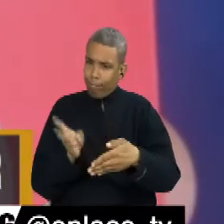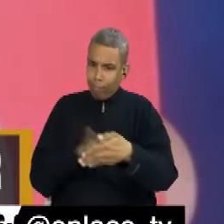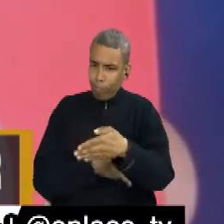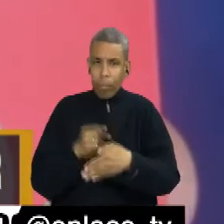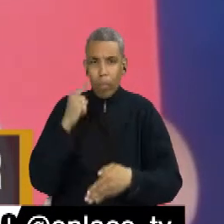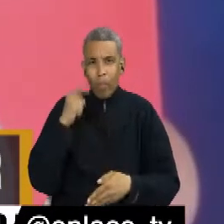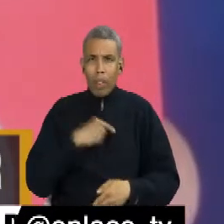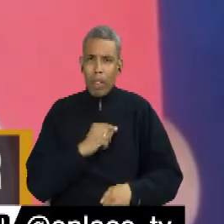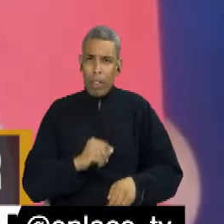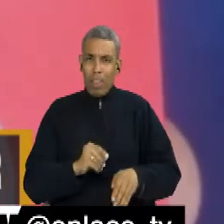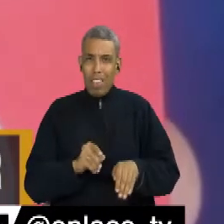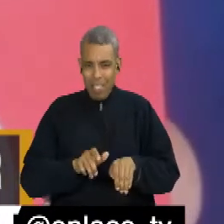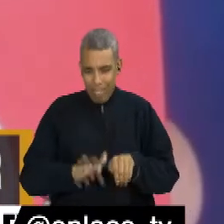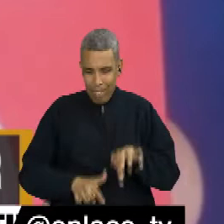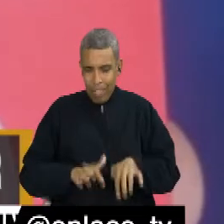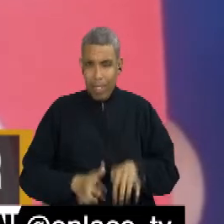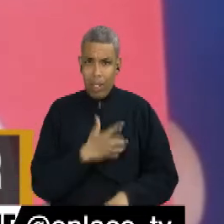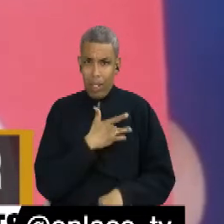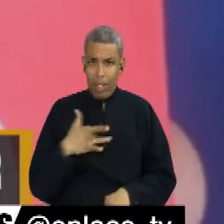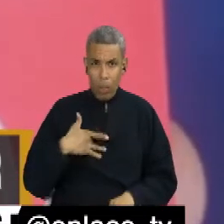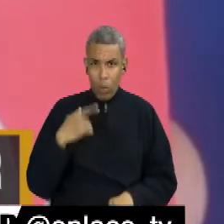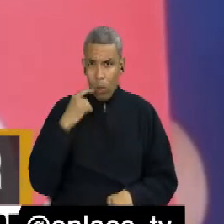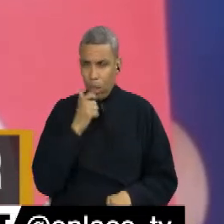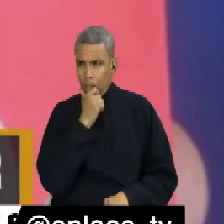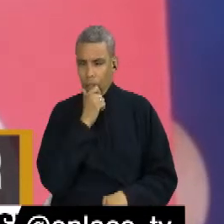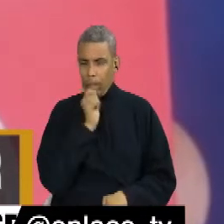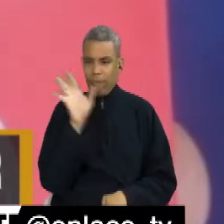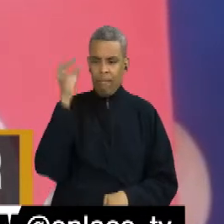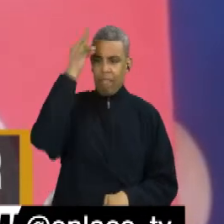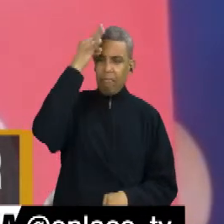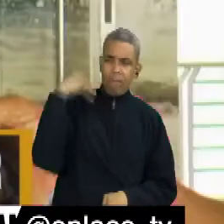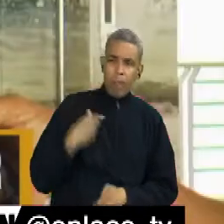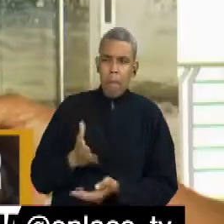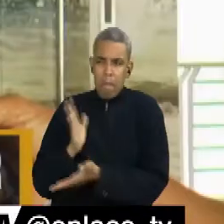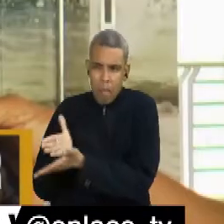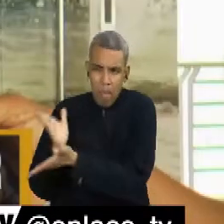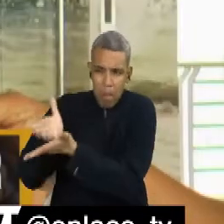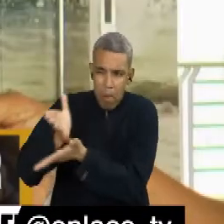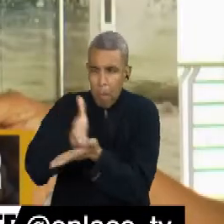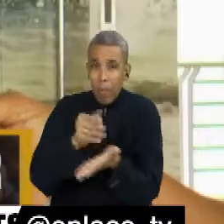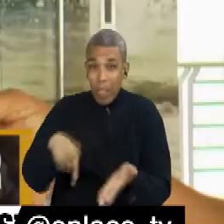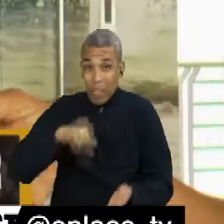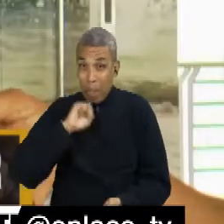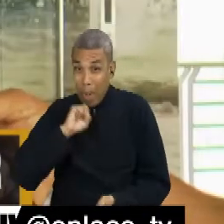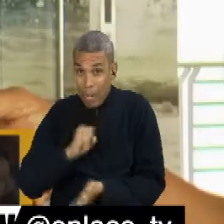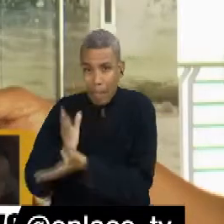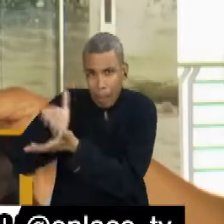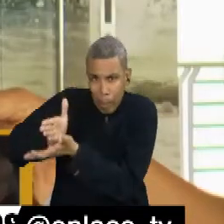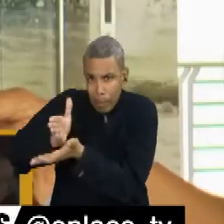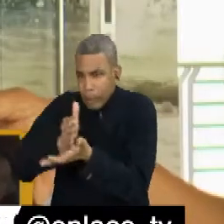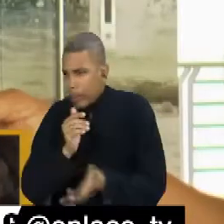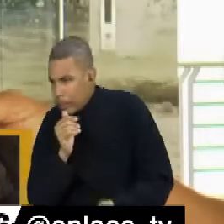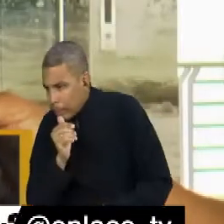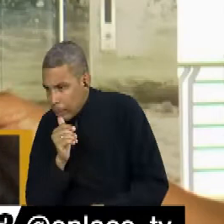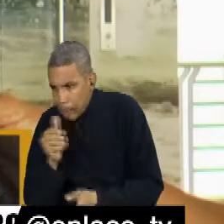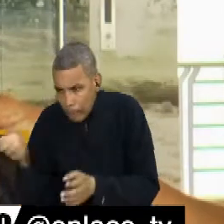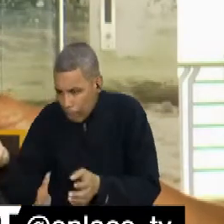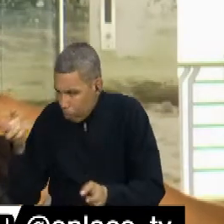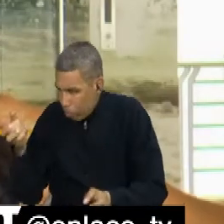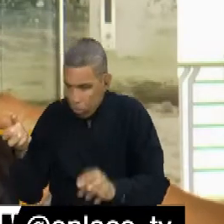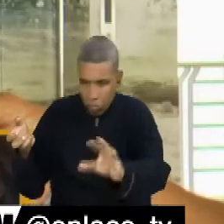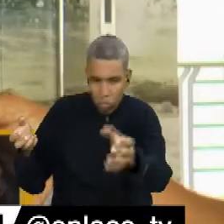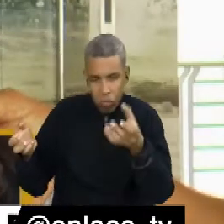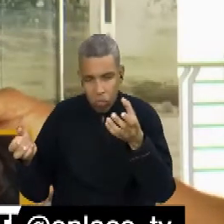son los potenciales distribuidores de este suplemento dietario y hemos encontrado que en 10 de ellas, 7 no lo conocen, por lo tanto